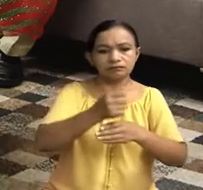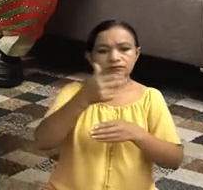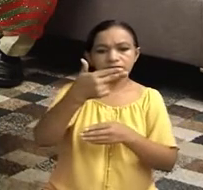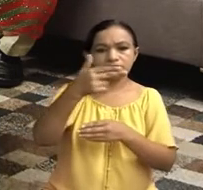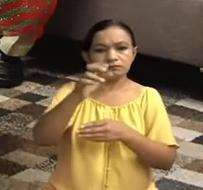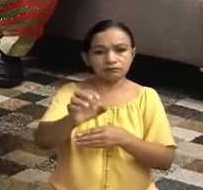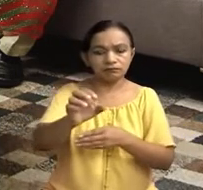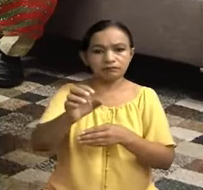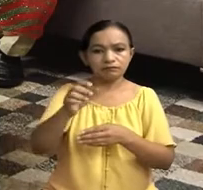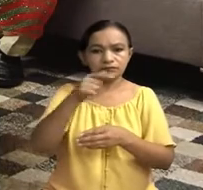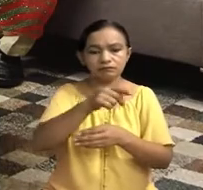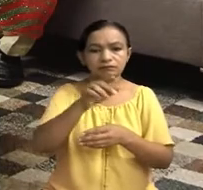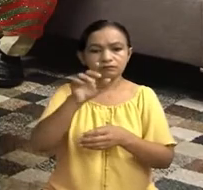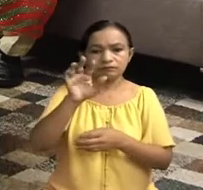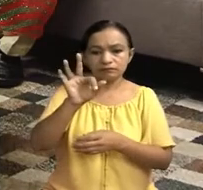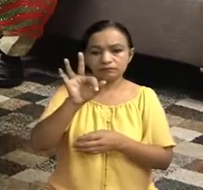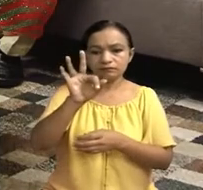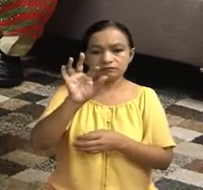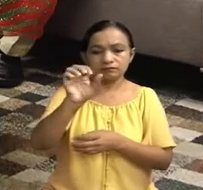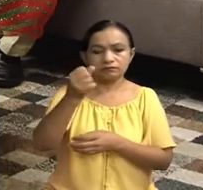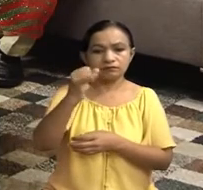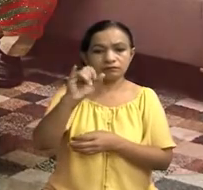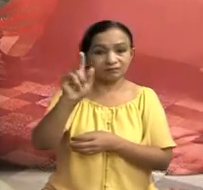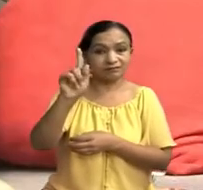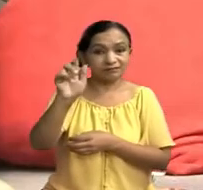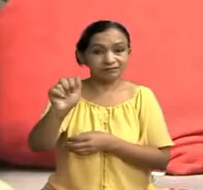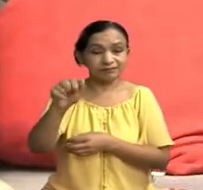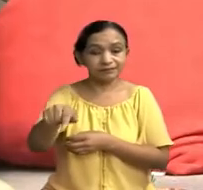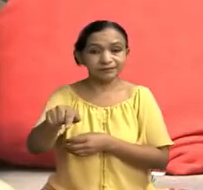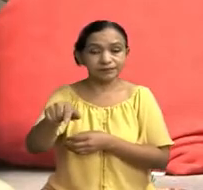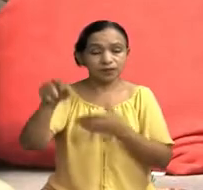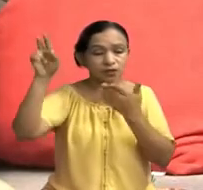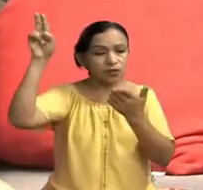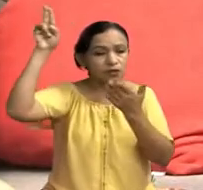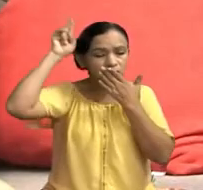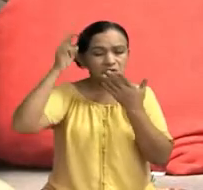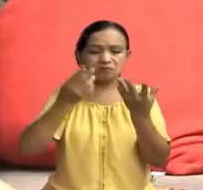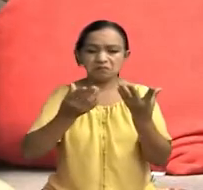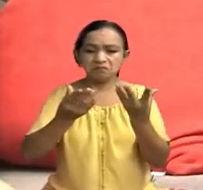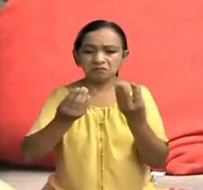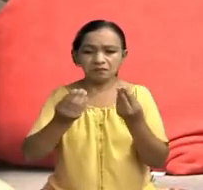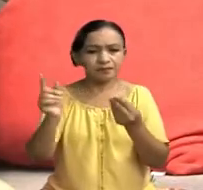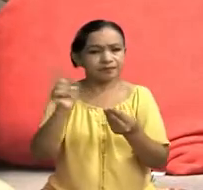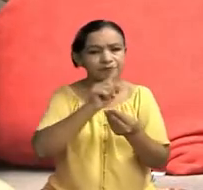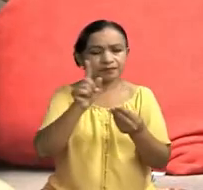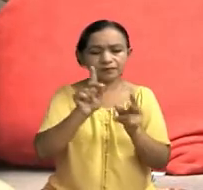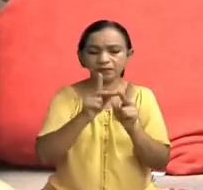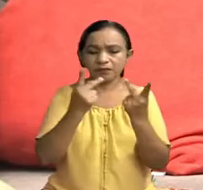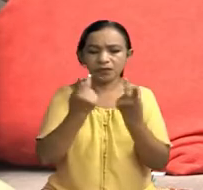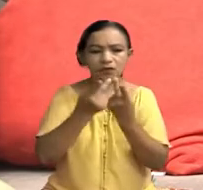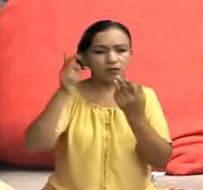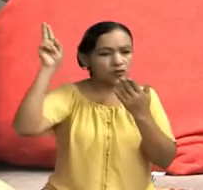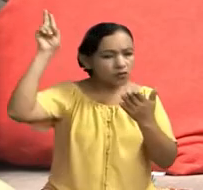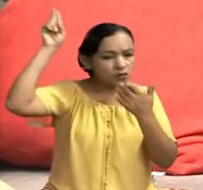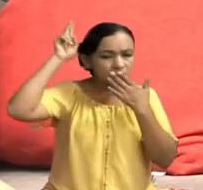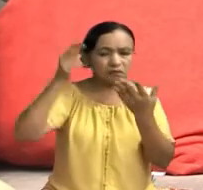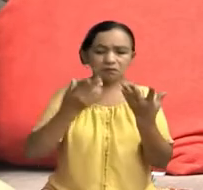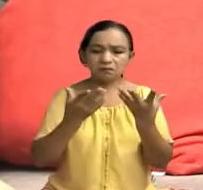que tiene una tradición fascista, ¿verdad? Pero los indígenas no tienen temor, el pueblo boliviano no tiene temor y